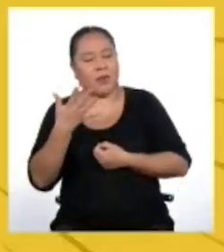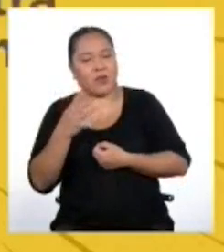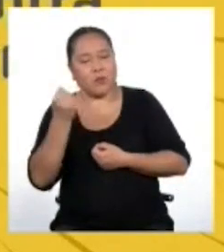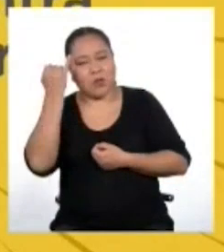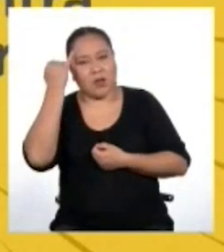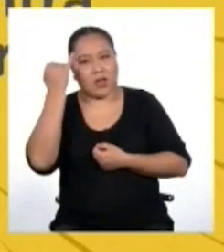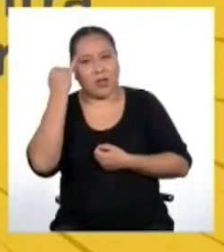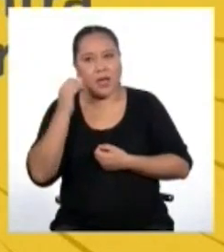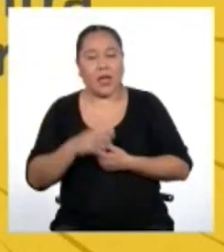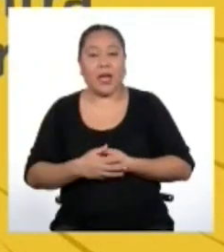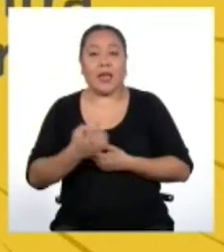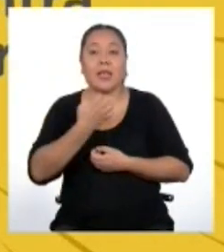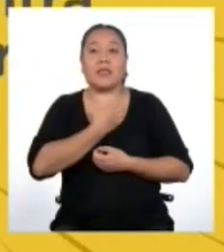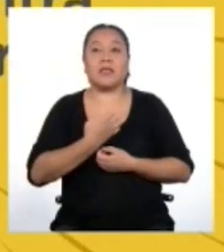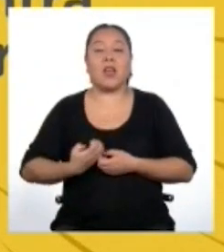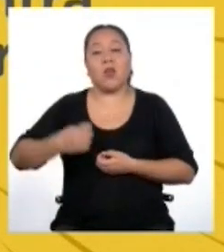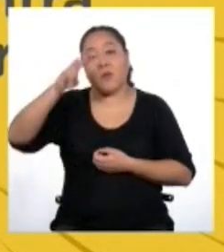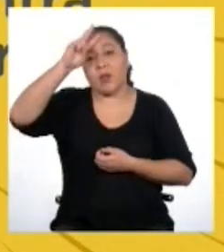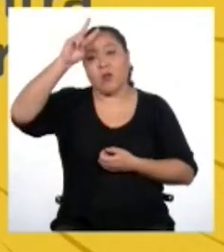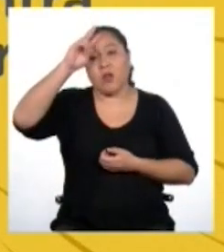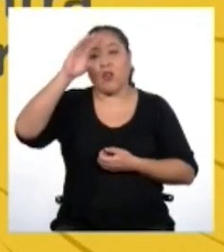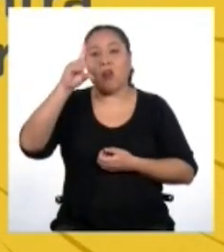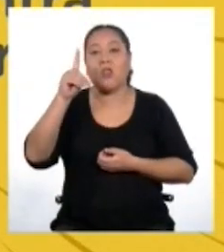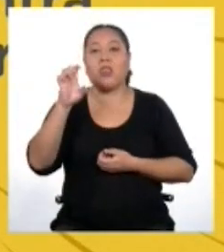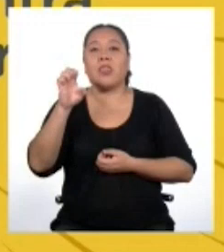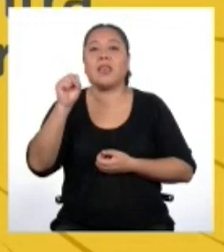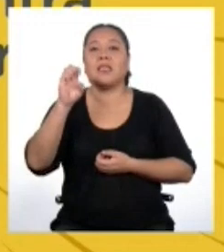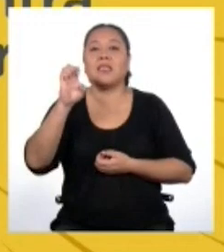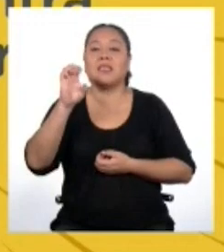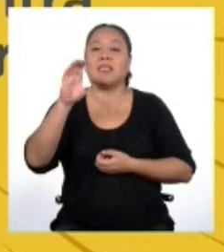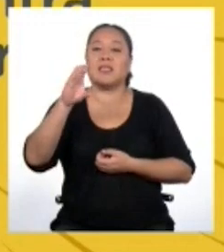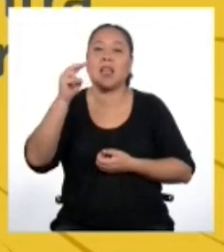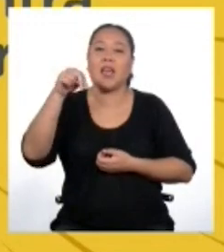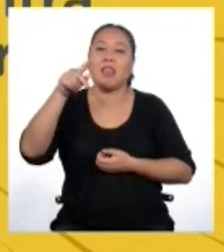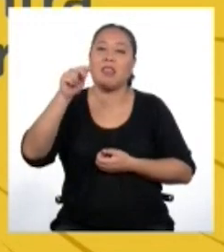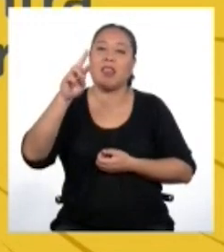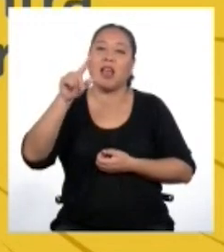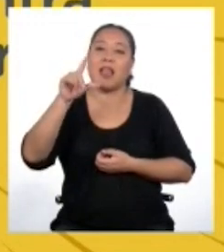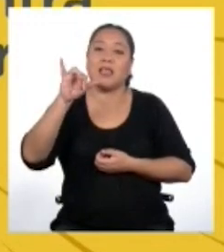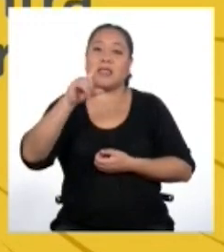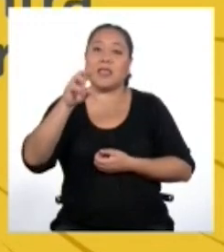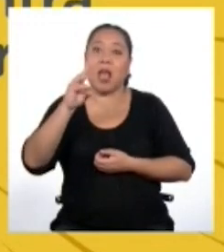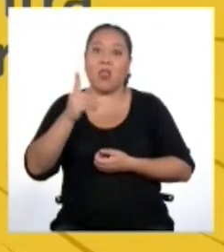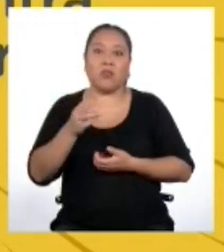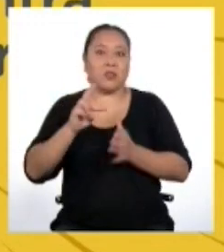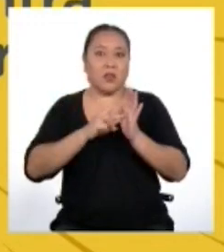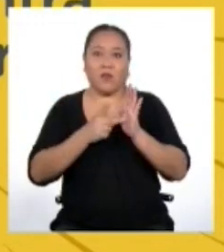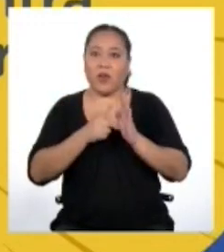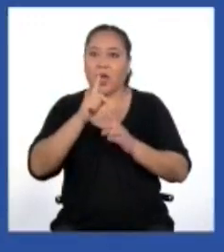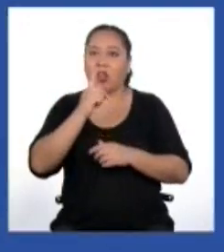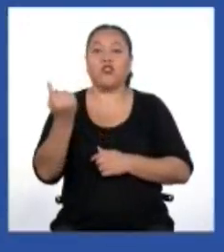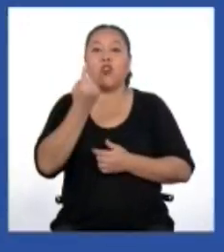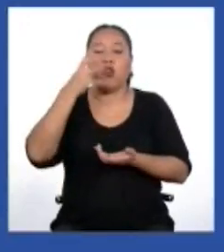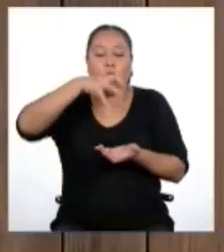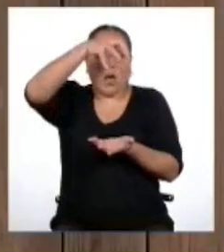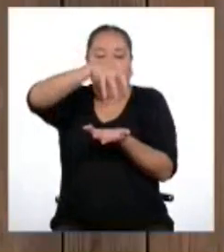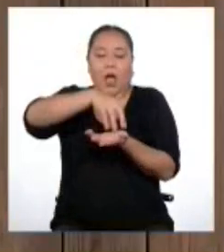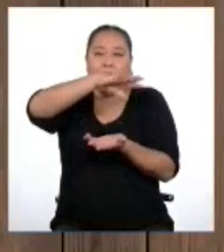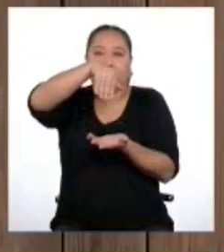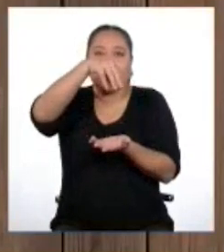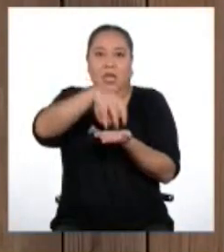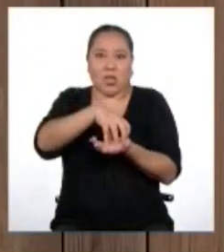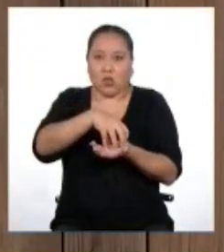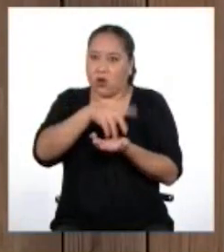idea. Que el Estado peruano sea descentralizado quiere decir que el poder no se concentra en un solo nivel de gobierno.